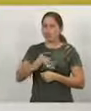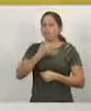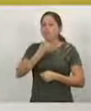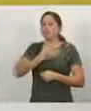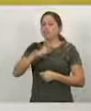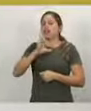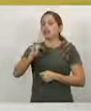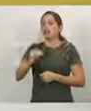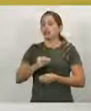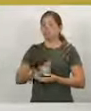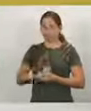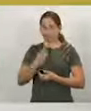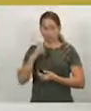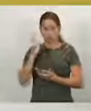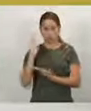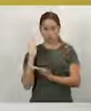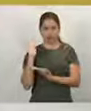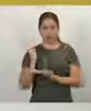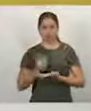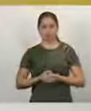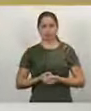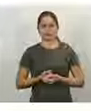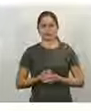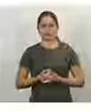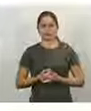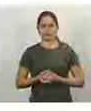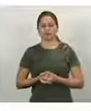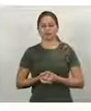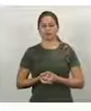expresó, observen la imagen: